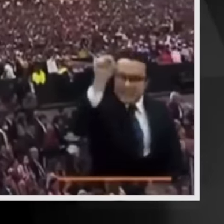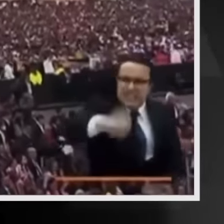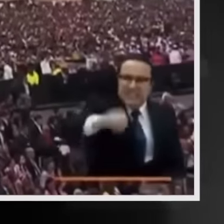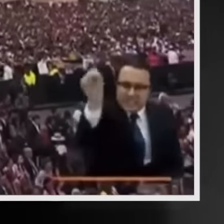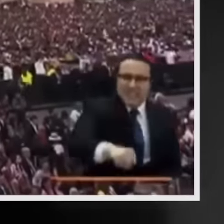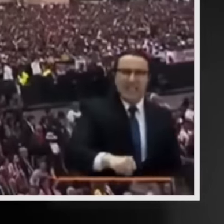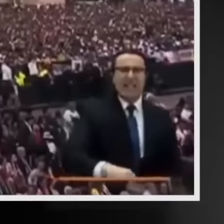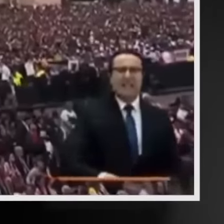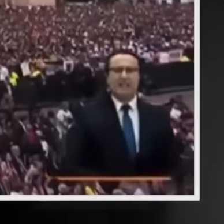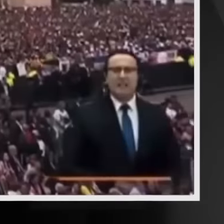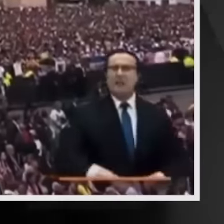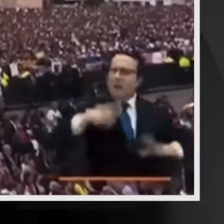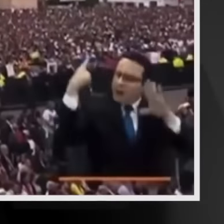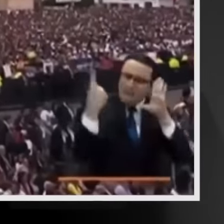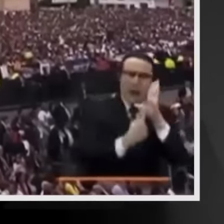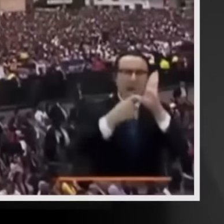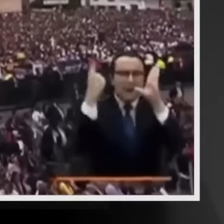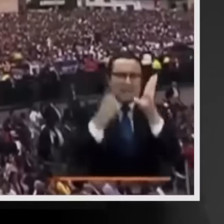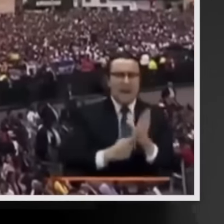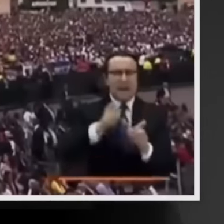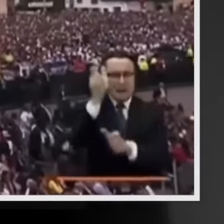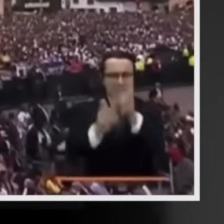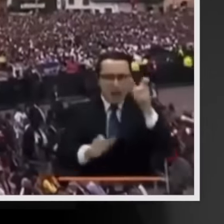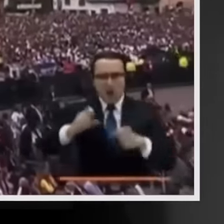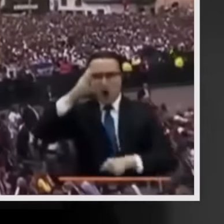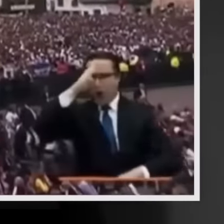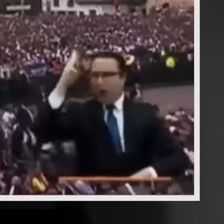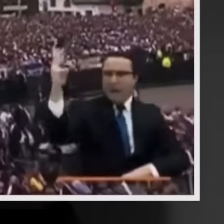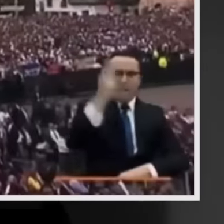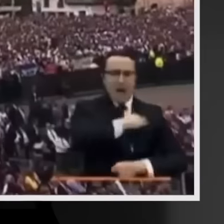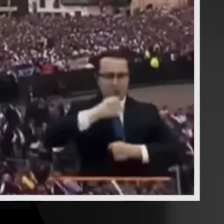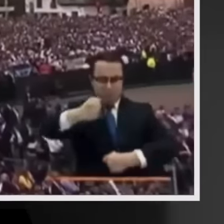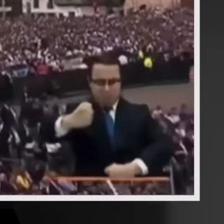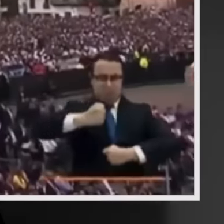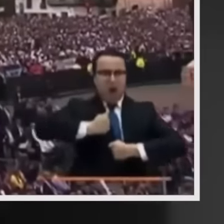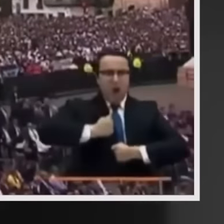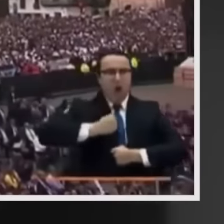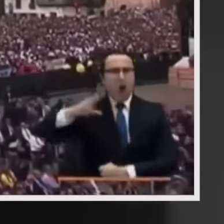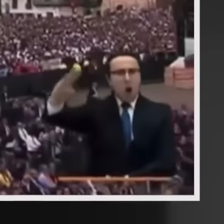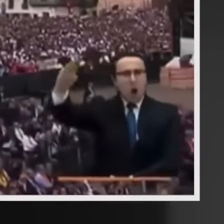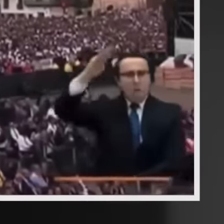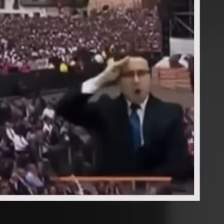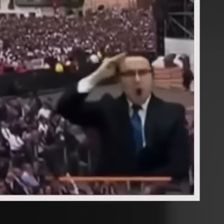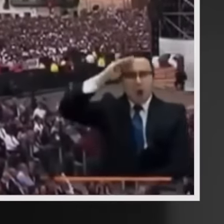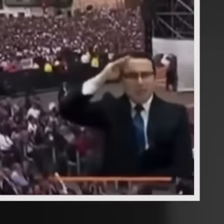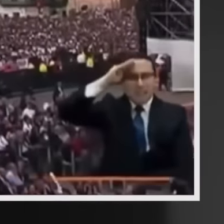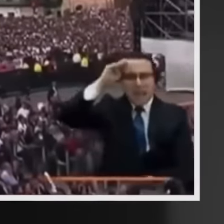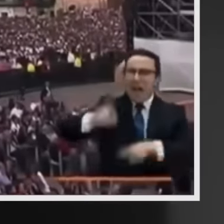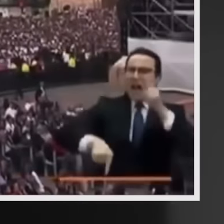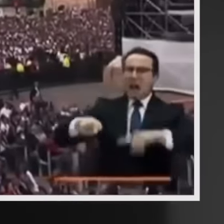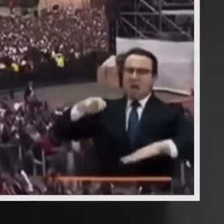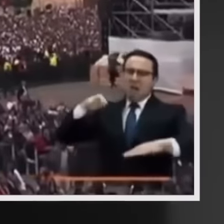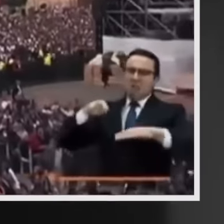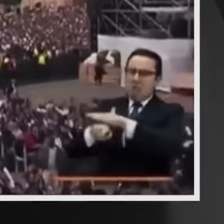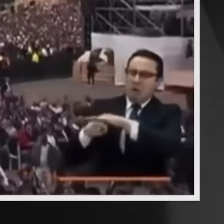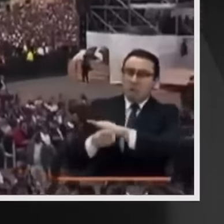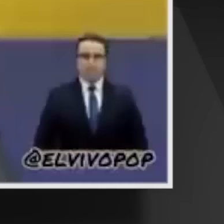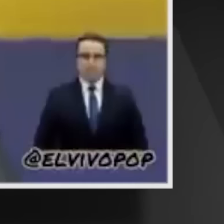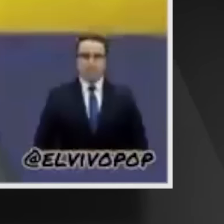centenares y miles también de soldados y policiales, incluyendo los que han sido asesinados hace pocos